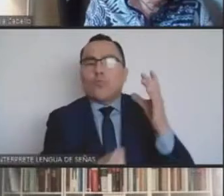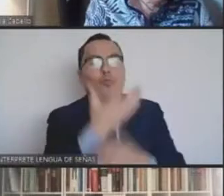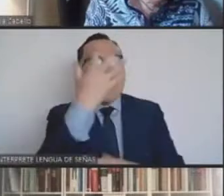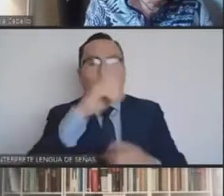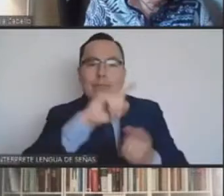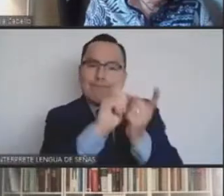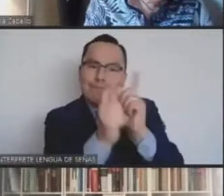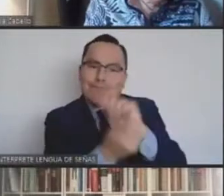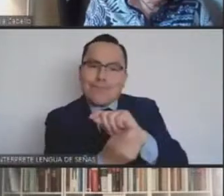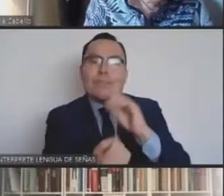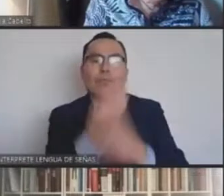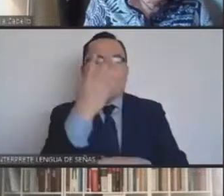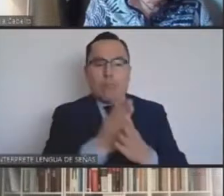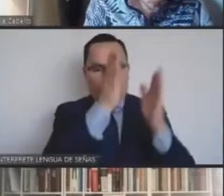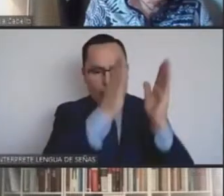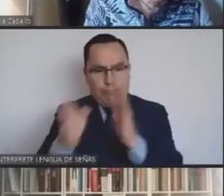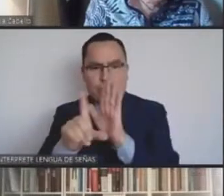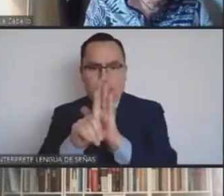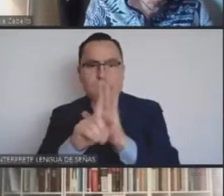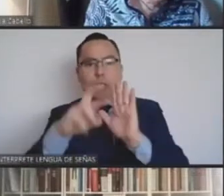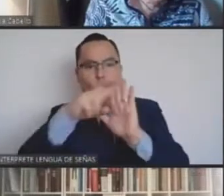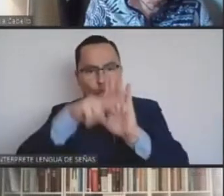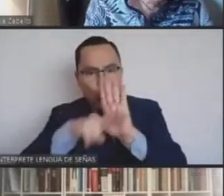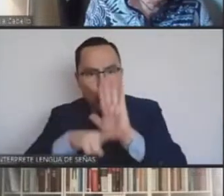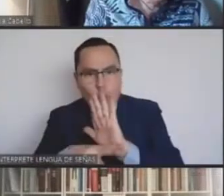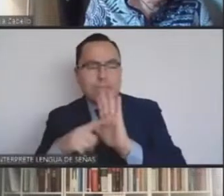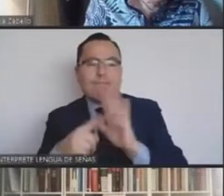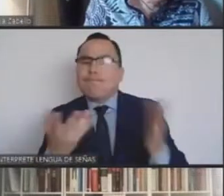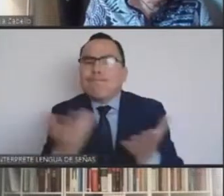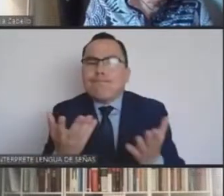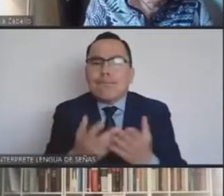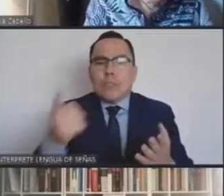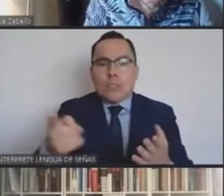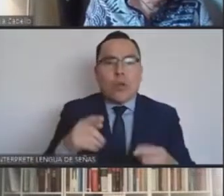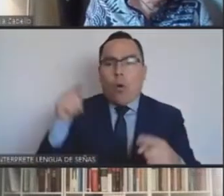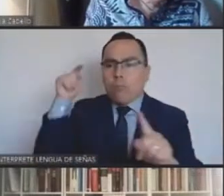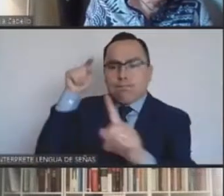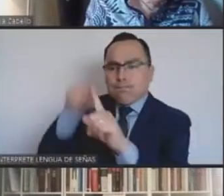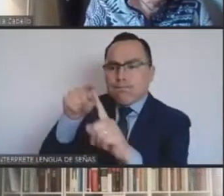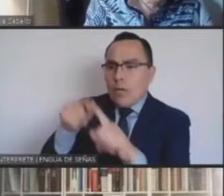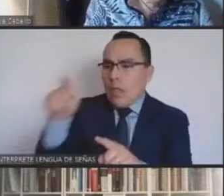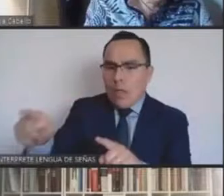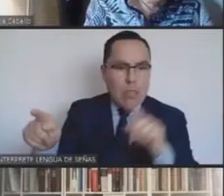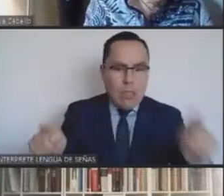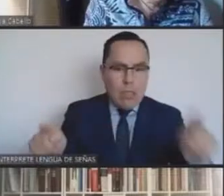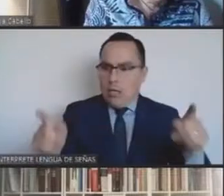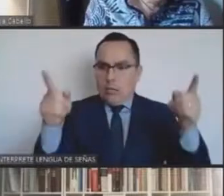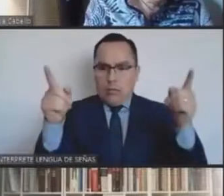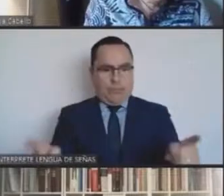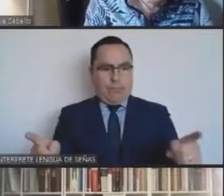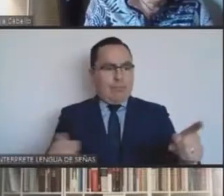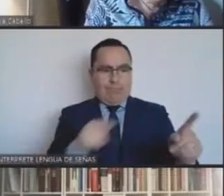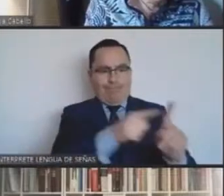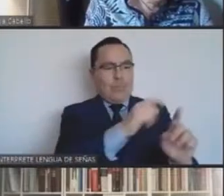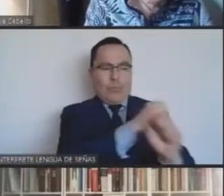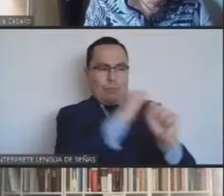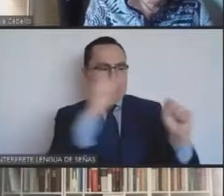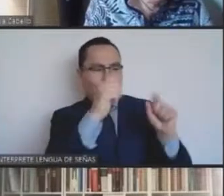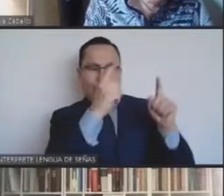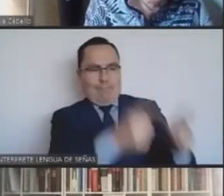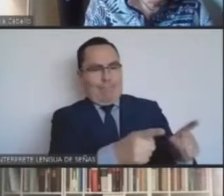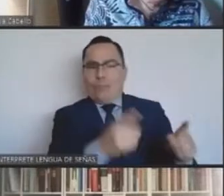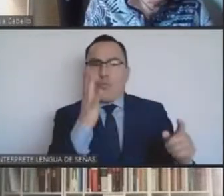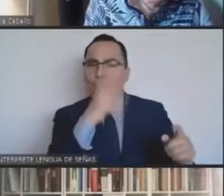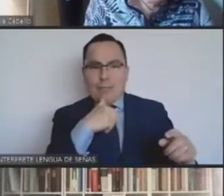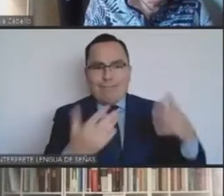el Poder Judicial. Tema como las inhabilidades e incompatibilidades de quienes ejercen algún cargo vinculado al